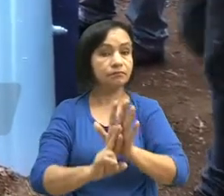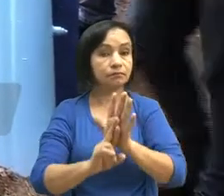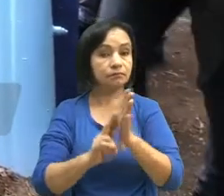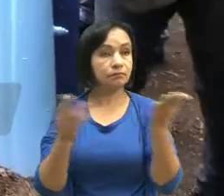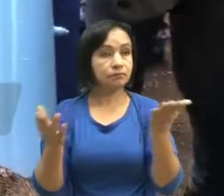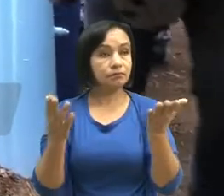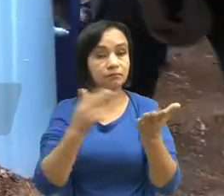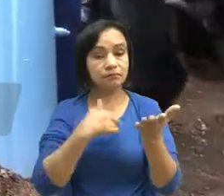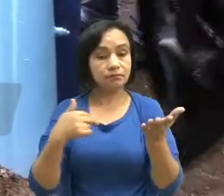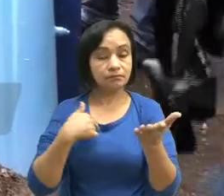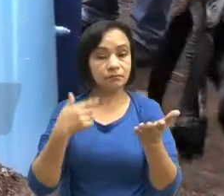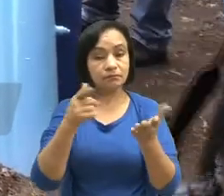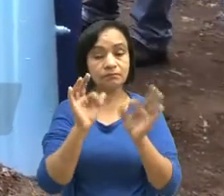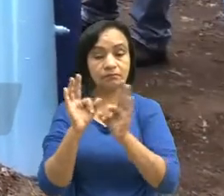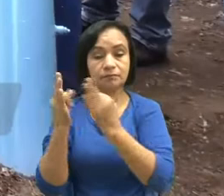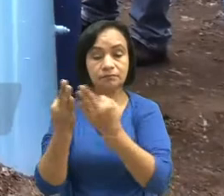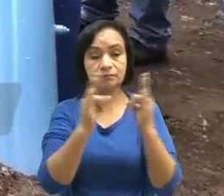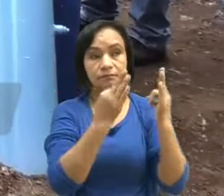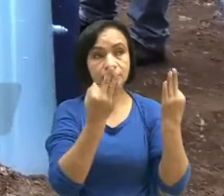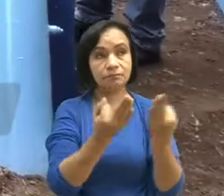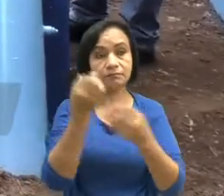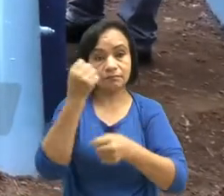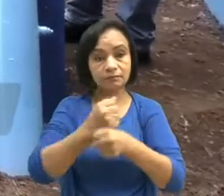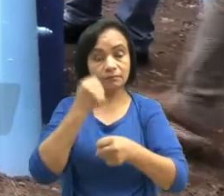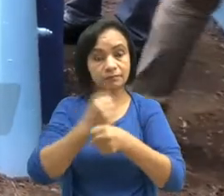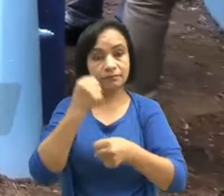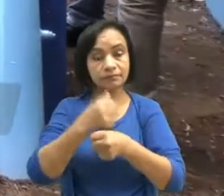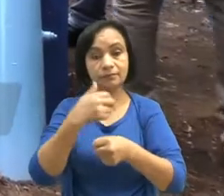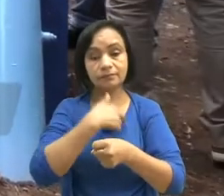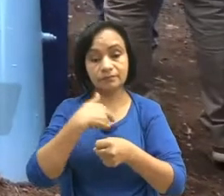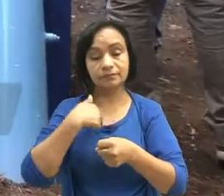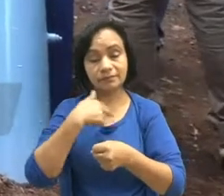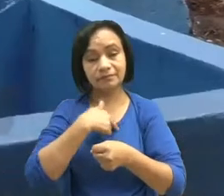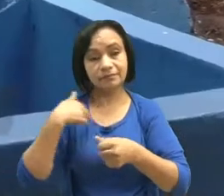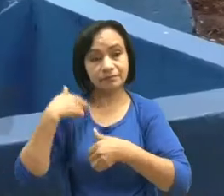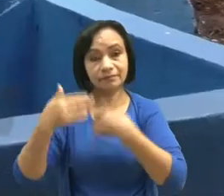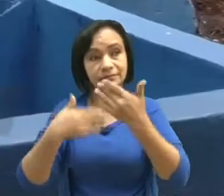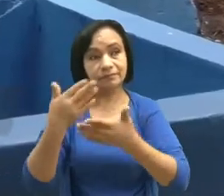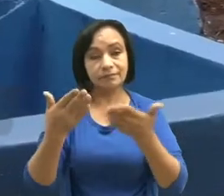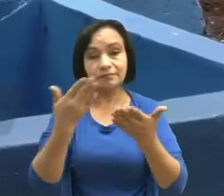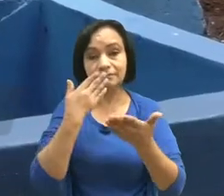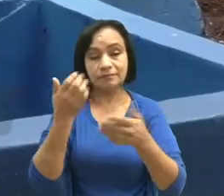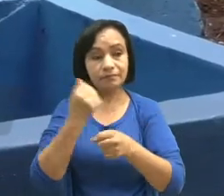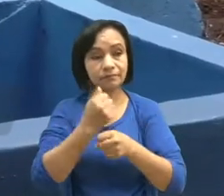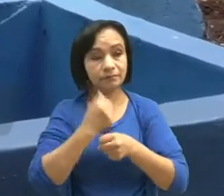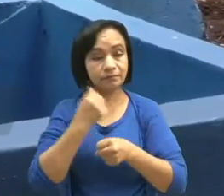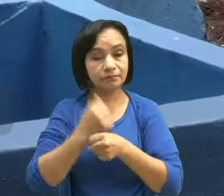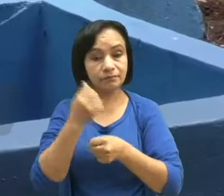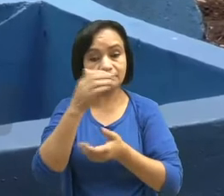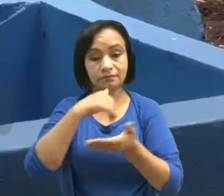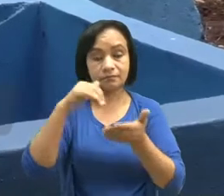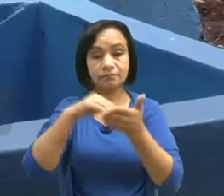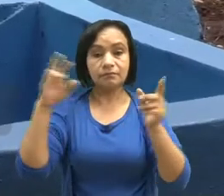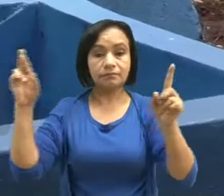que son reportadas por nuestra familia. No, ese es un trabajo también que lo venimos haciendo de manera estratégica, creando centros